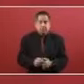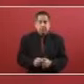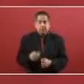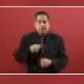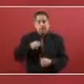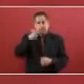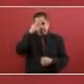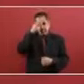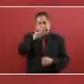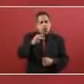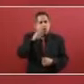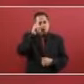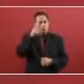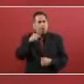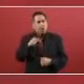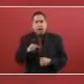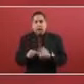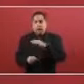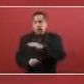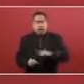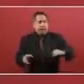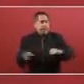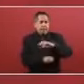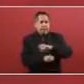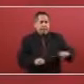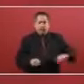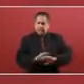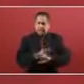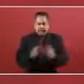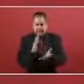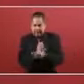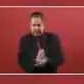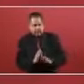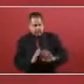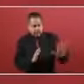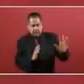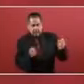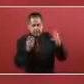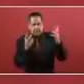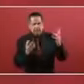México no es tierra de conquista, se acabó.